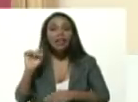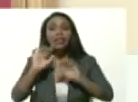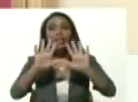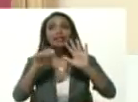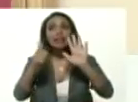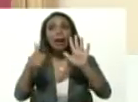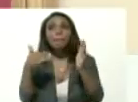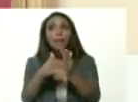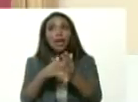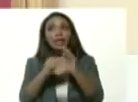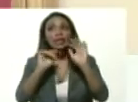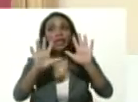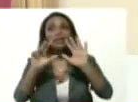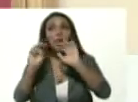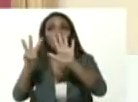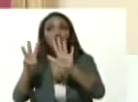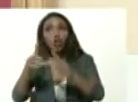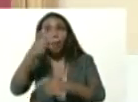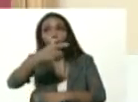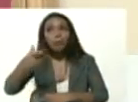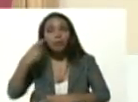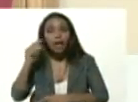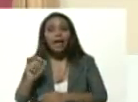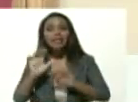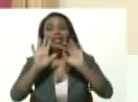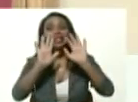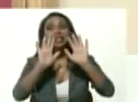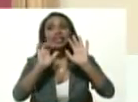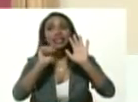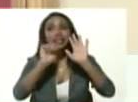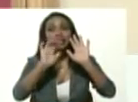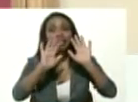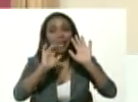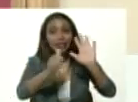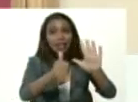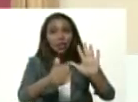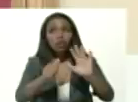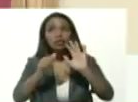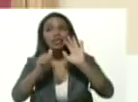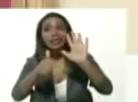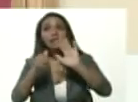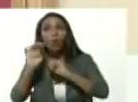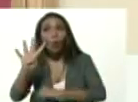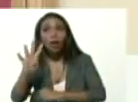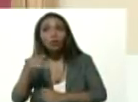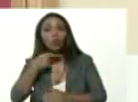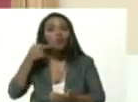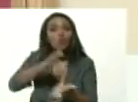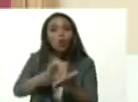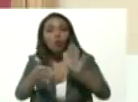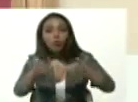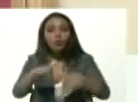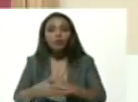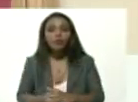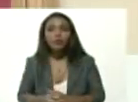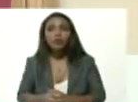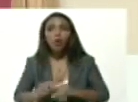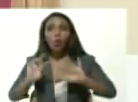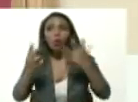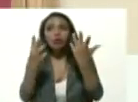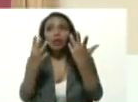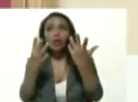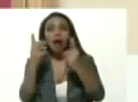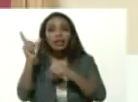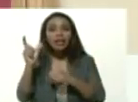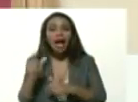16.018 casos, 674 fallecidos. En octavo lugar, la República de Corea